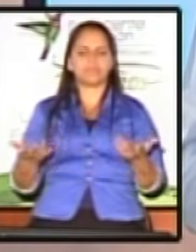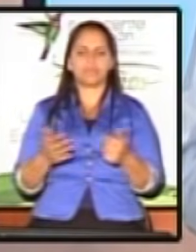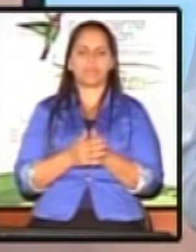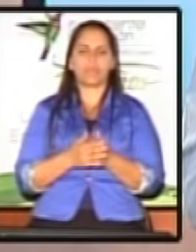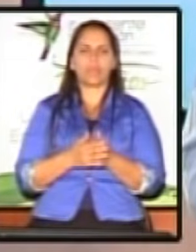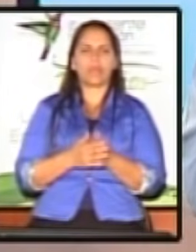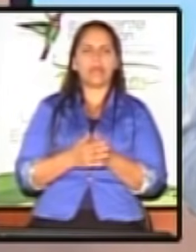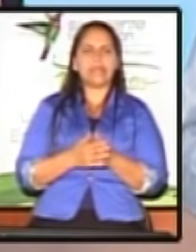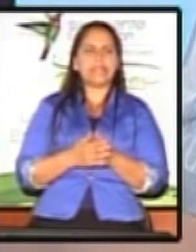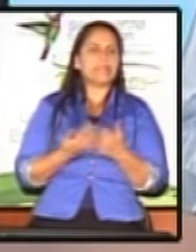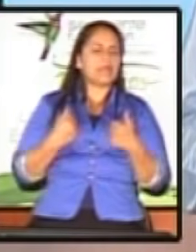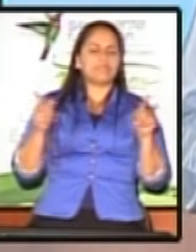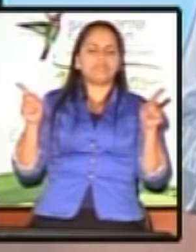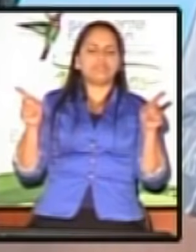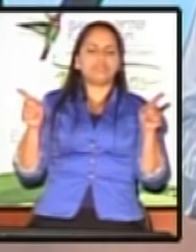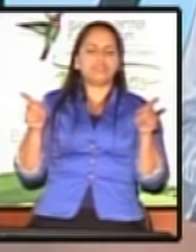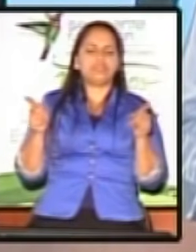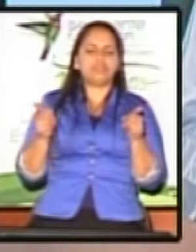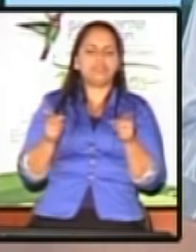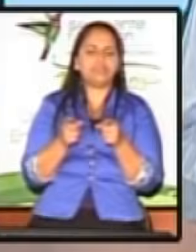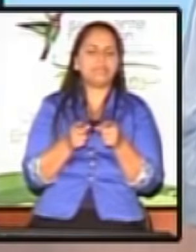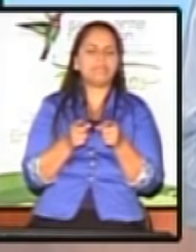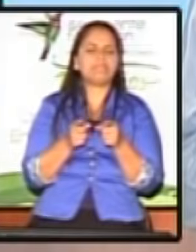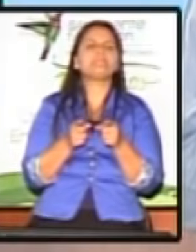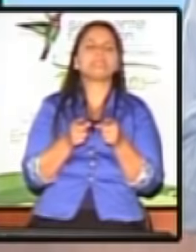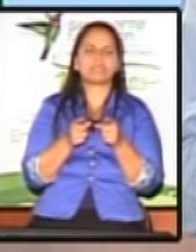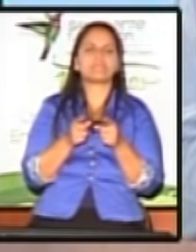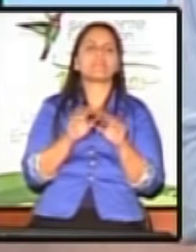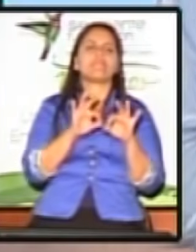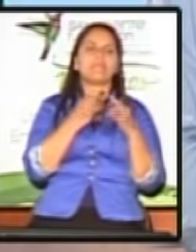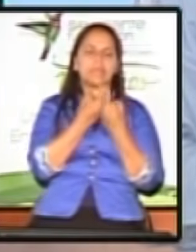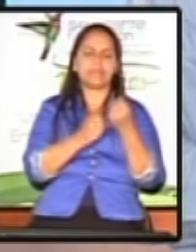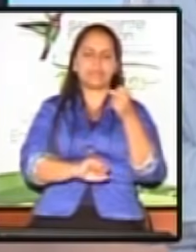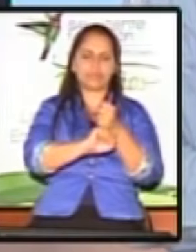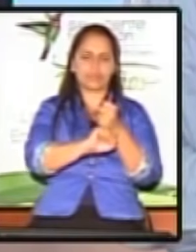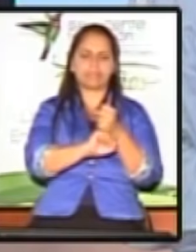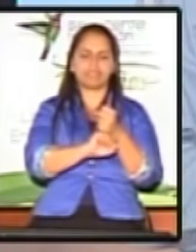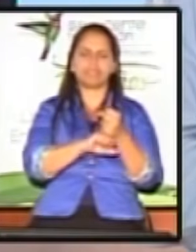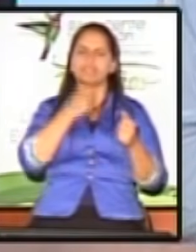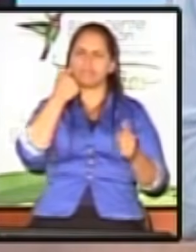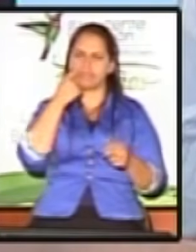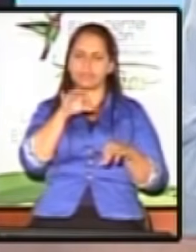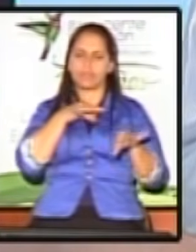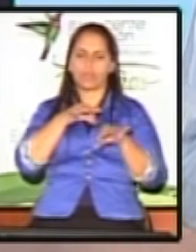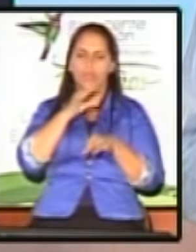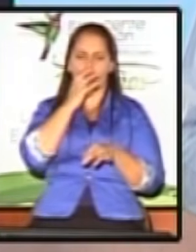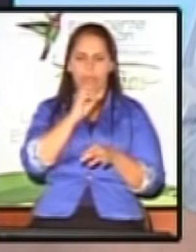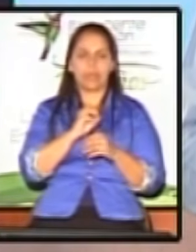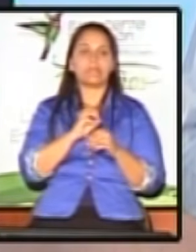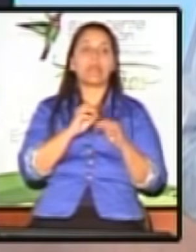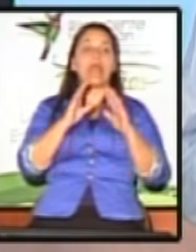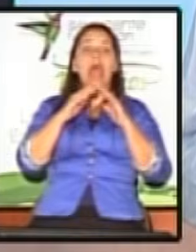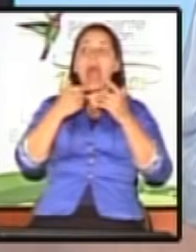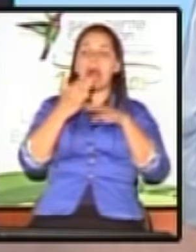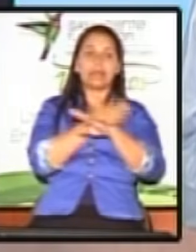dijo el resumen de lo que es el cuidado paliativo y de lo que es una familia comprometida con otro ser. Lo acogieron de nuevo en la